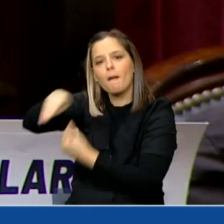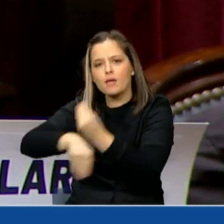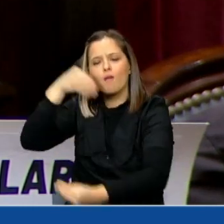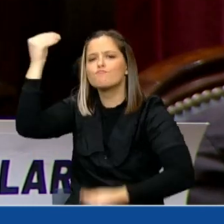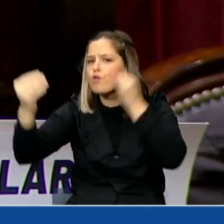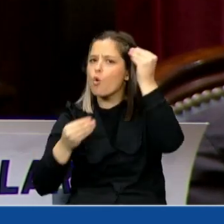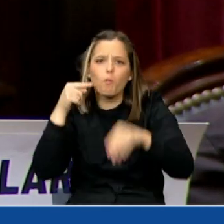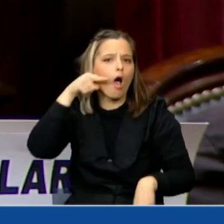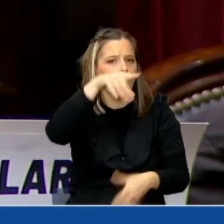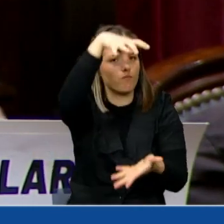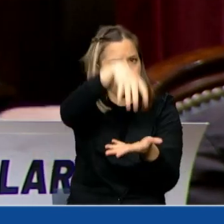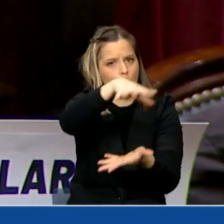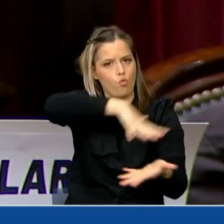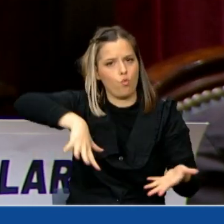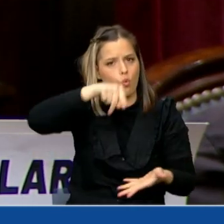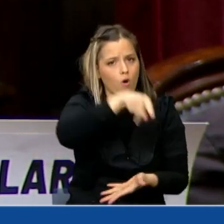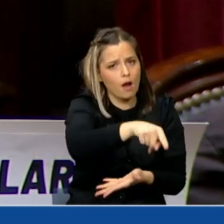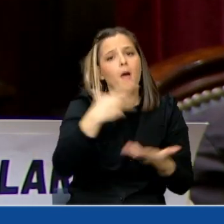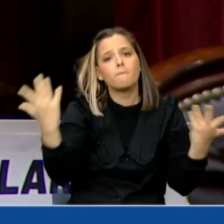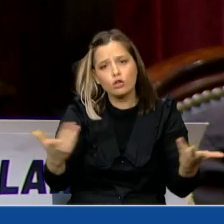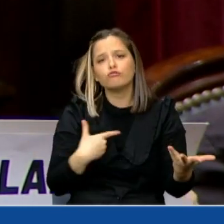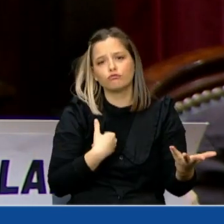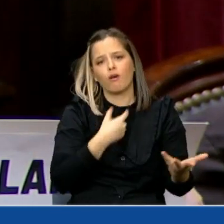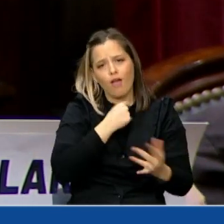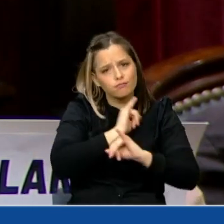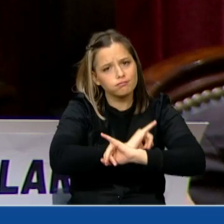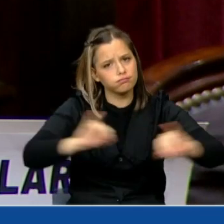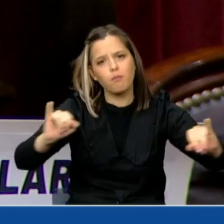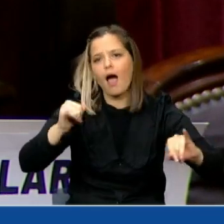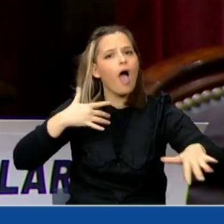preocupados, así que queremos transmitir esta preocupación para que se